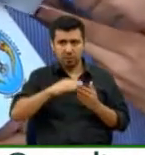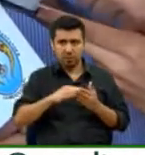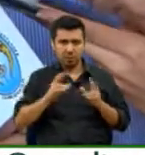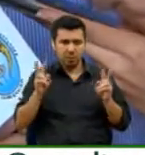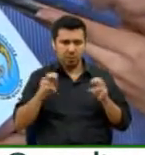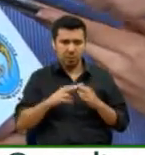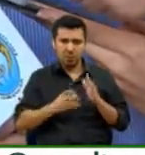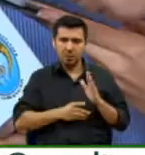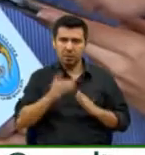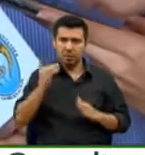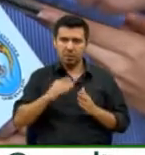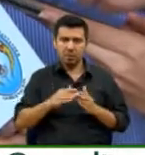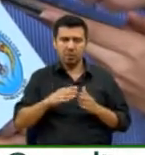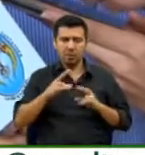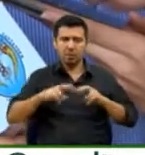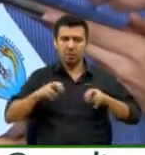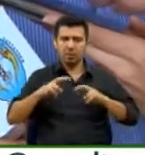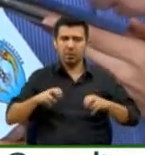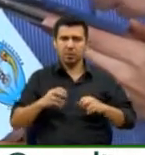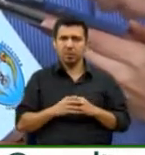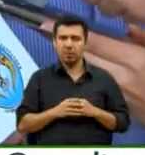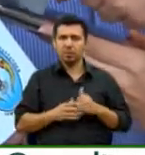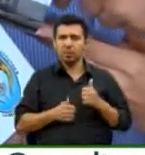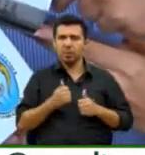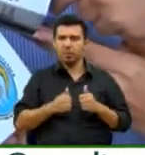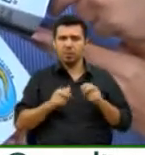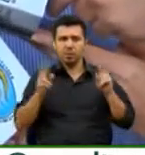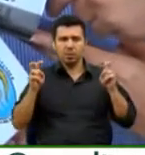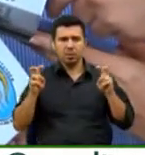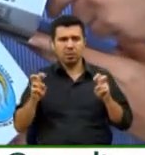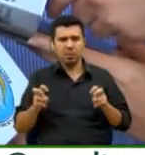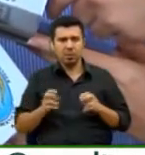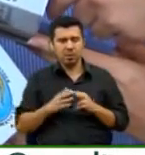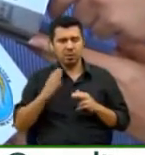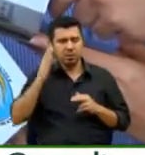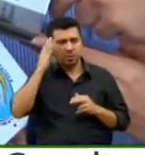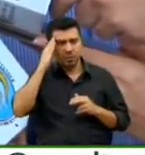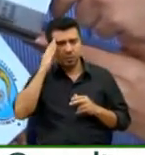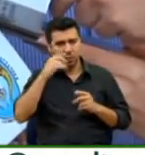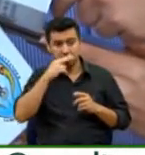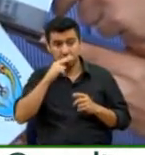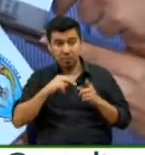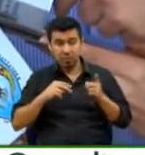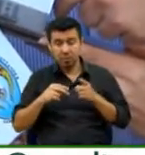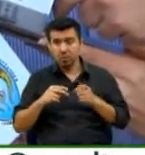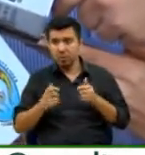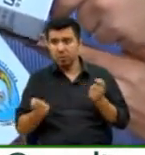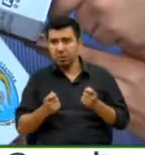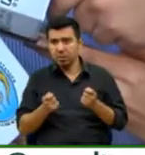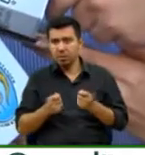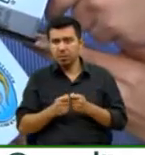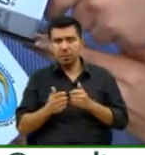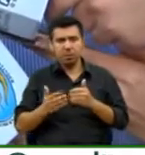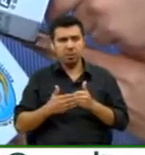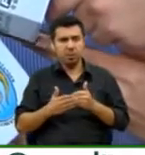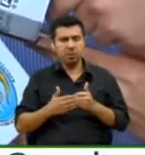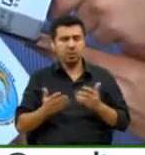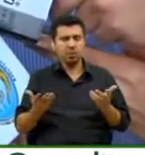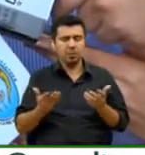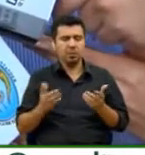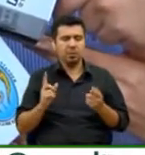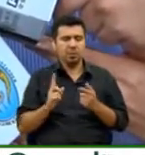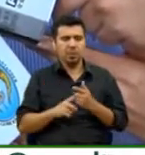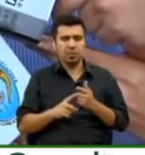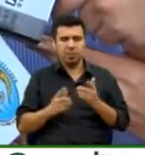para poder investigar sobre los temas que ellos ya vienen y que están pues promoviendo desde es una